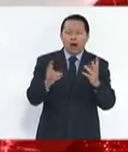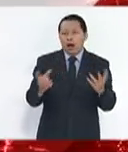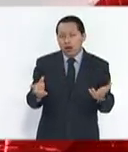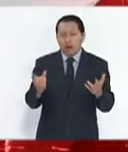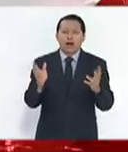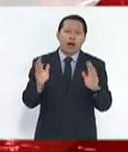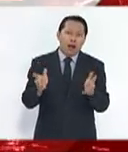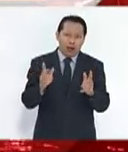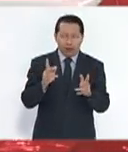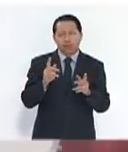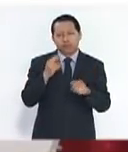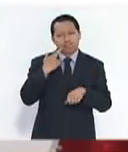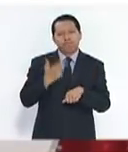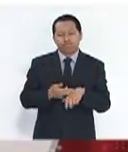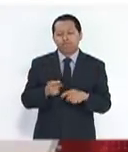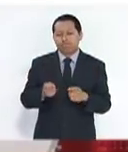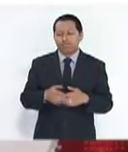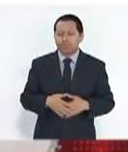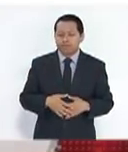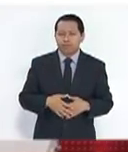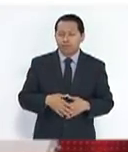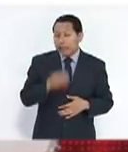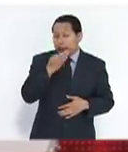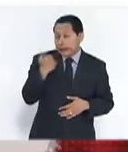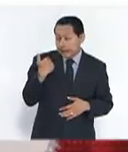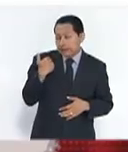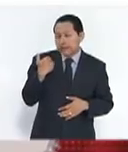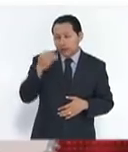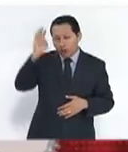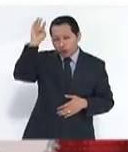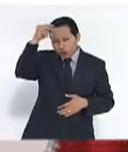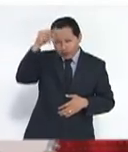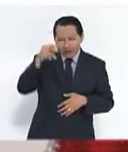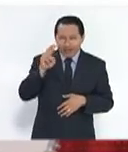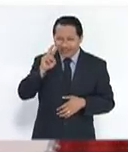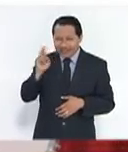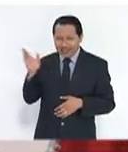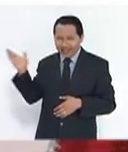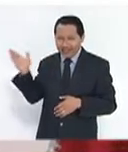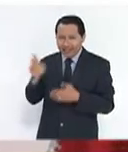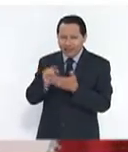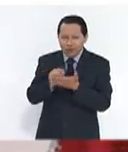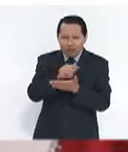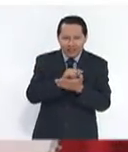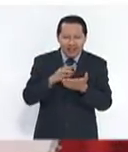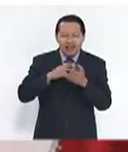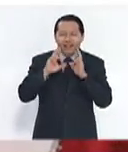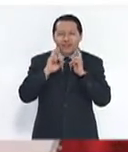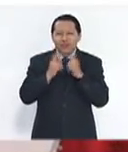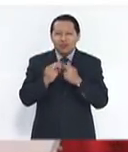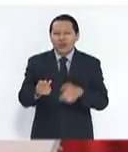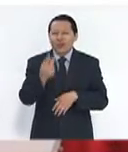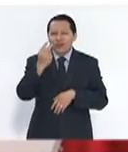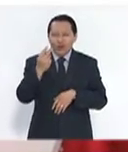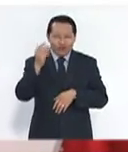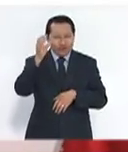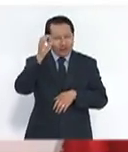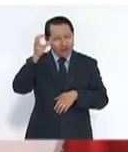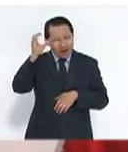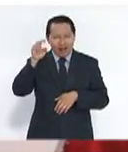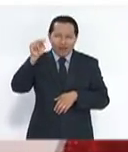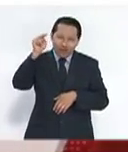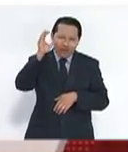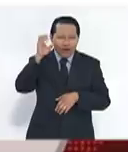va a hacer cargo. Hace unos minutos, Trump escribió en Twitter sobre esta reunión de las dos Coreas. Dijo que después de